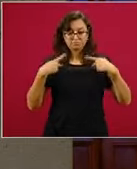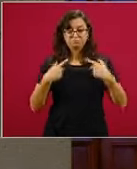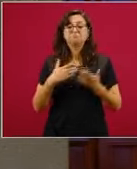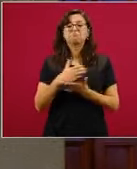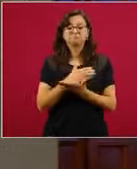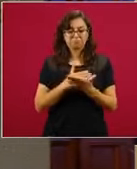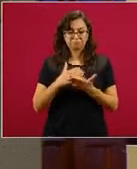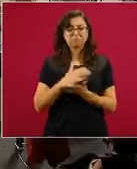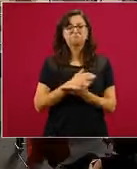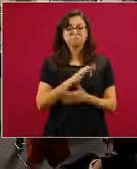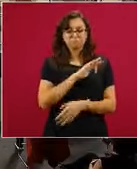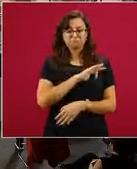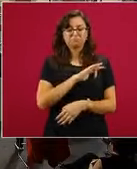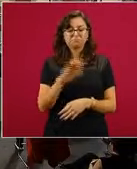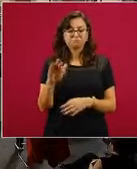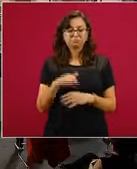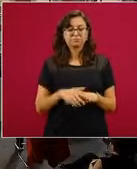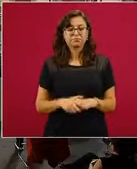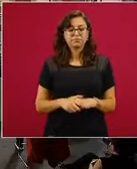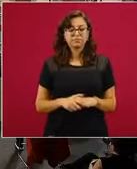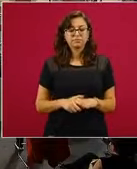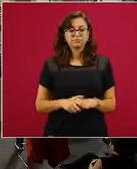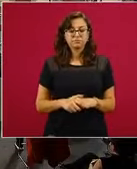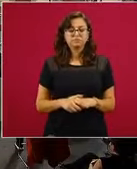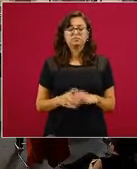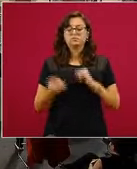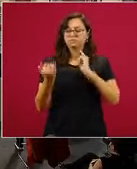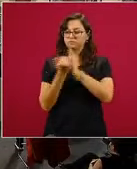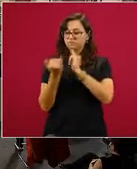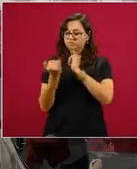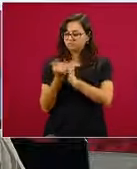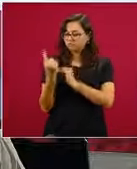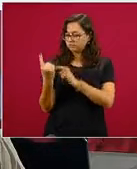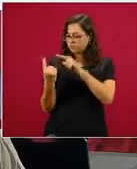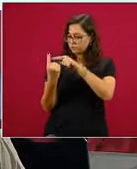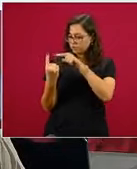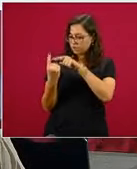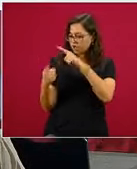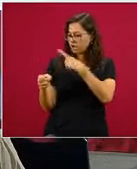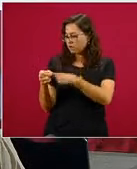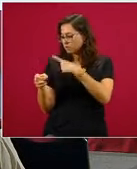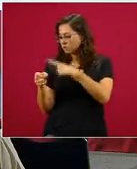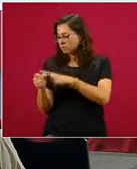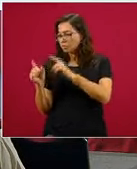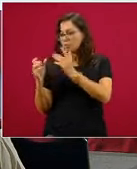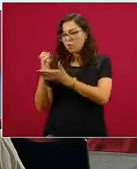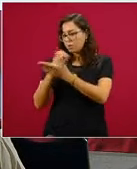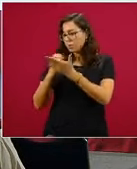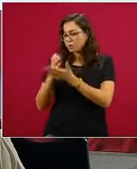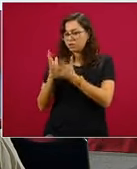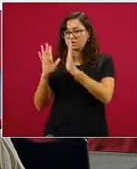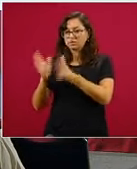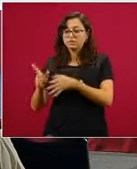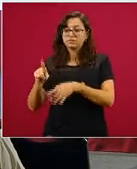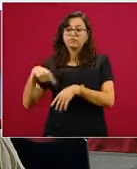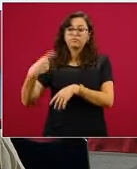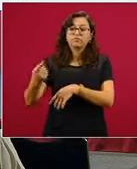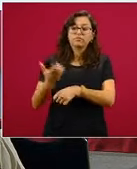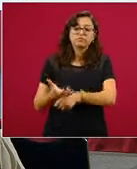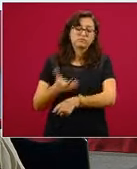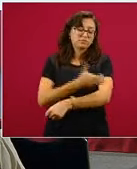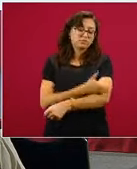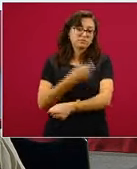curar. El estudio de contactos que ya les decía, de nada va a servir que a mí me traten si mi compañera de al lado va a